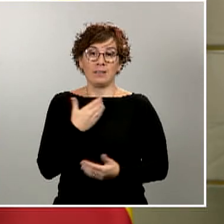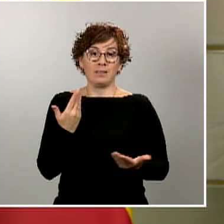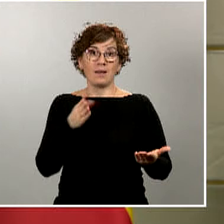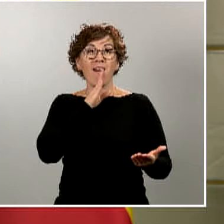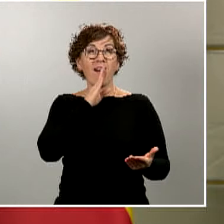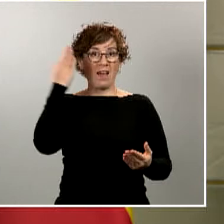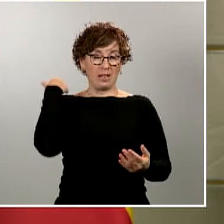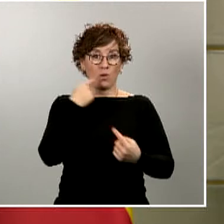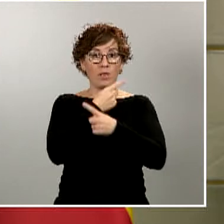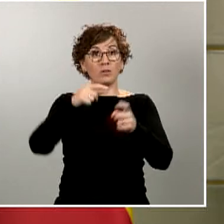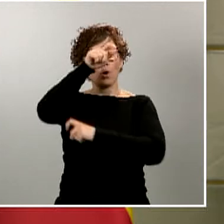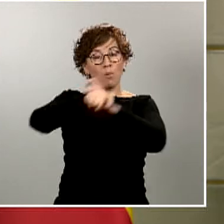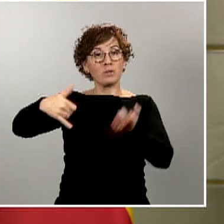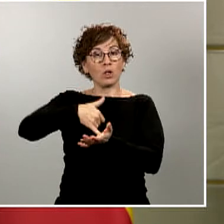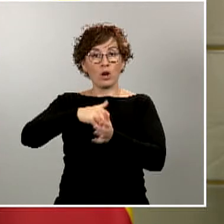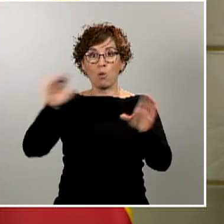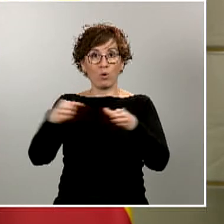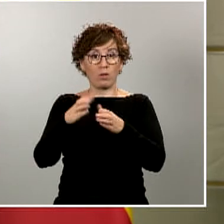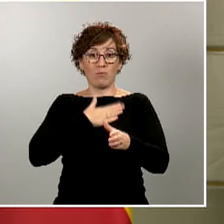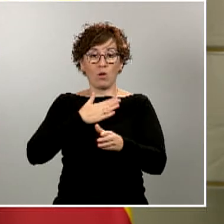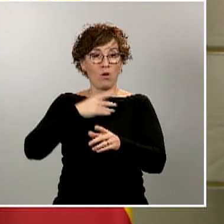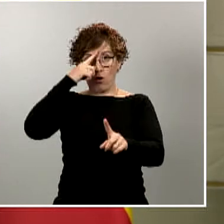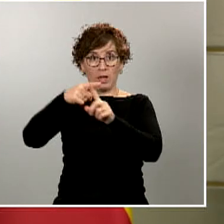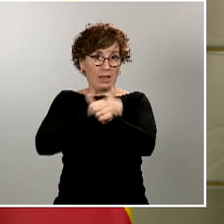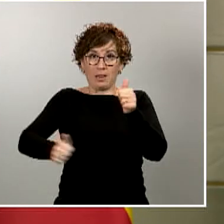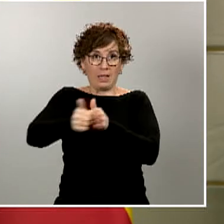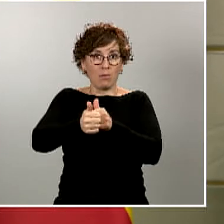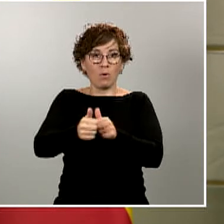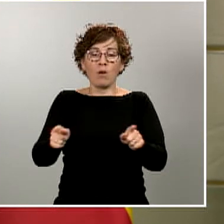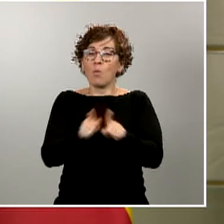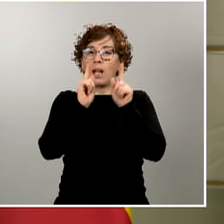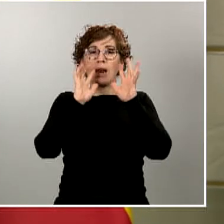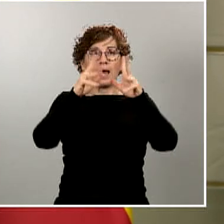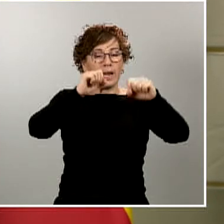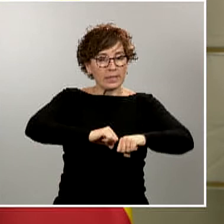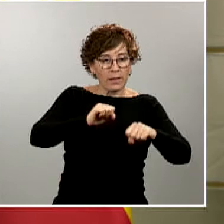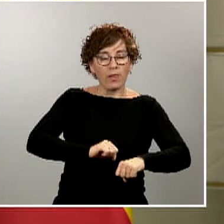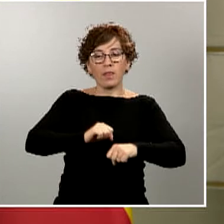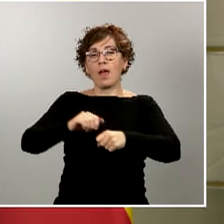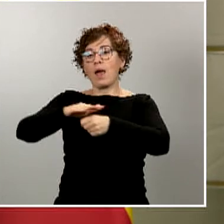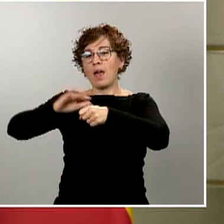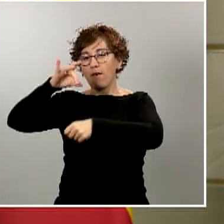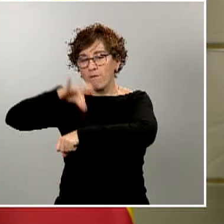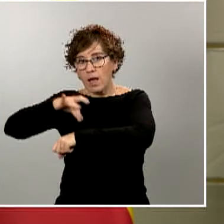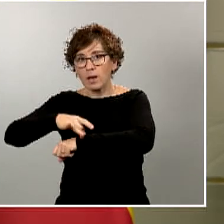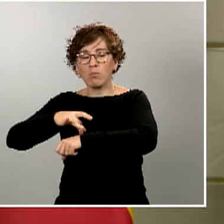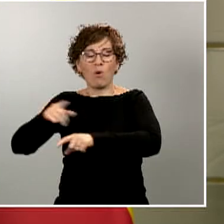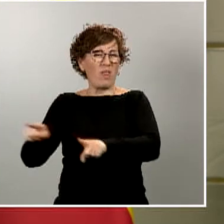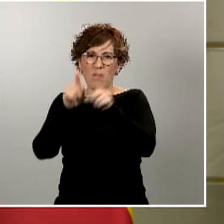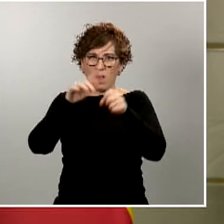vulnerables son nuestro principal objetivo en residencias, en el ámbito de los enfermos y en todos los ámbitos. Y desde luego,